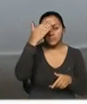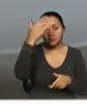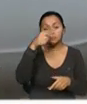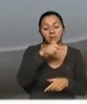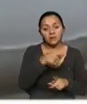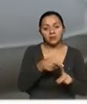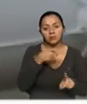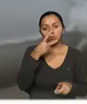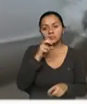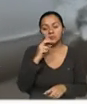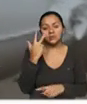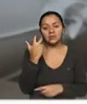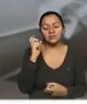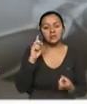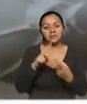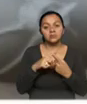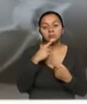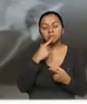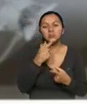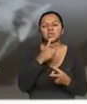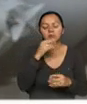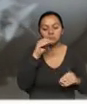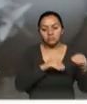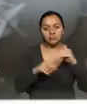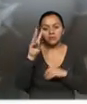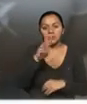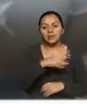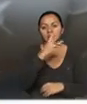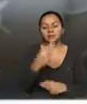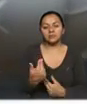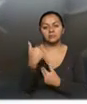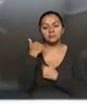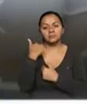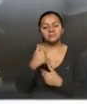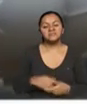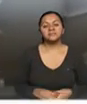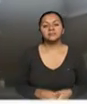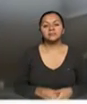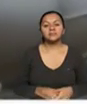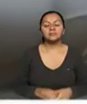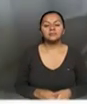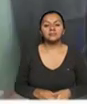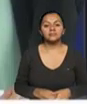Desde el 2013 pasó a ser desarrollado por la compañía británica.